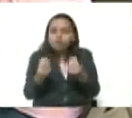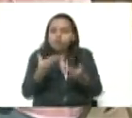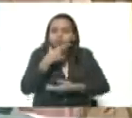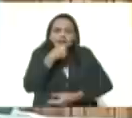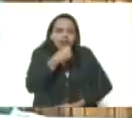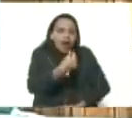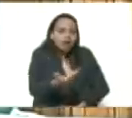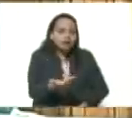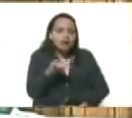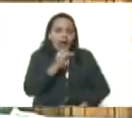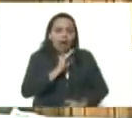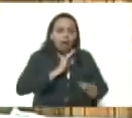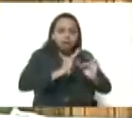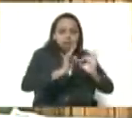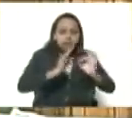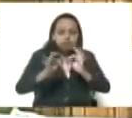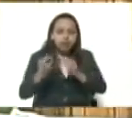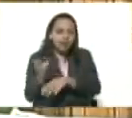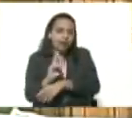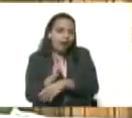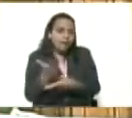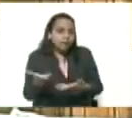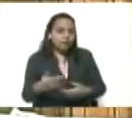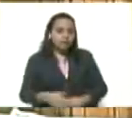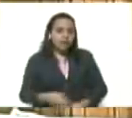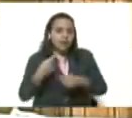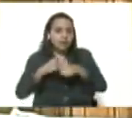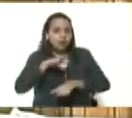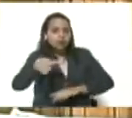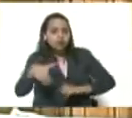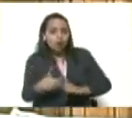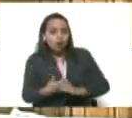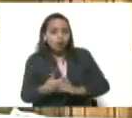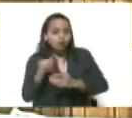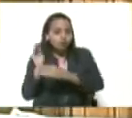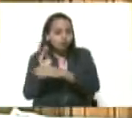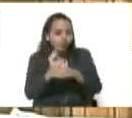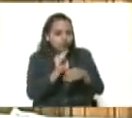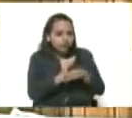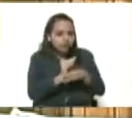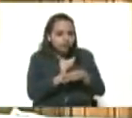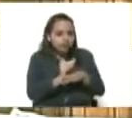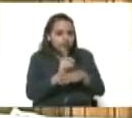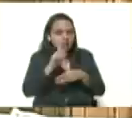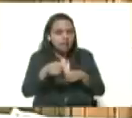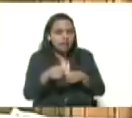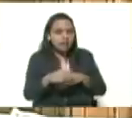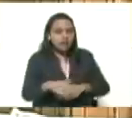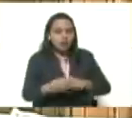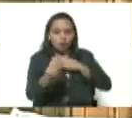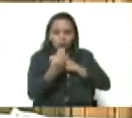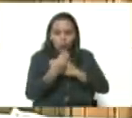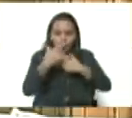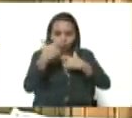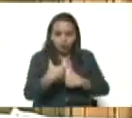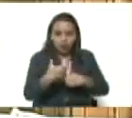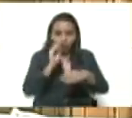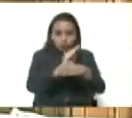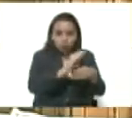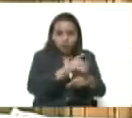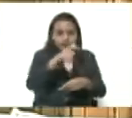Es altamente contagioso. Pero si todos nos cuidamos y cuidamos a los demás,